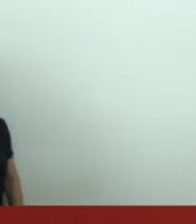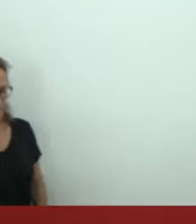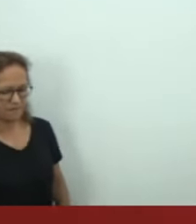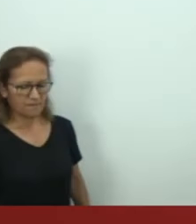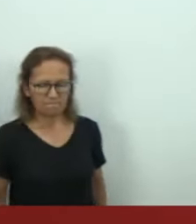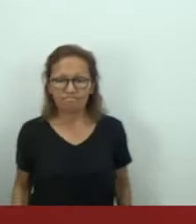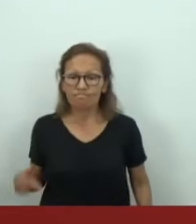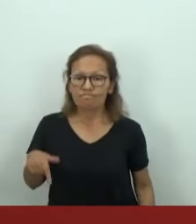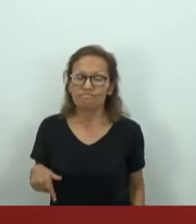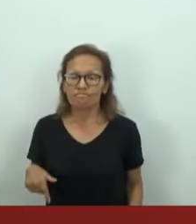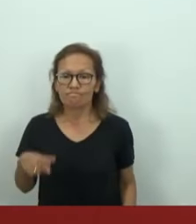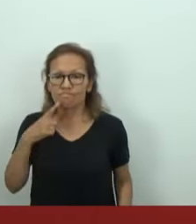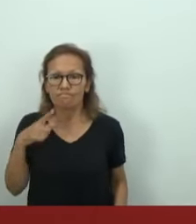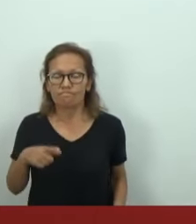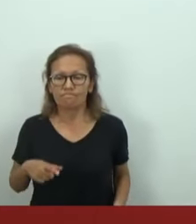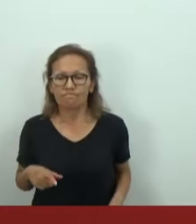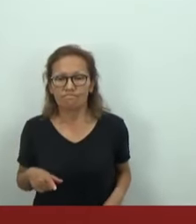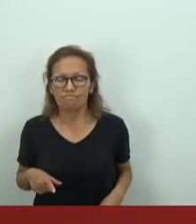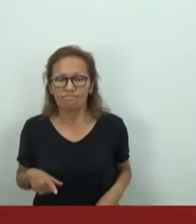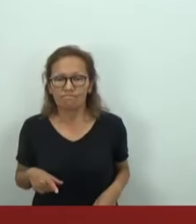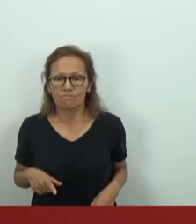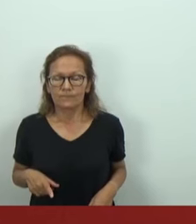Aquí nos dice que